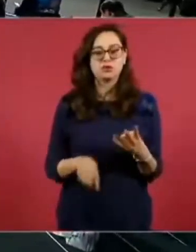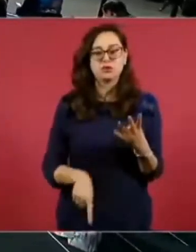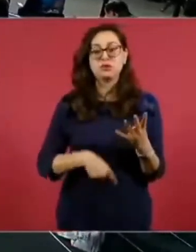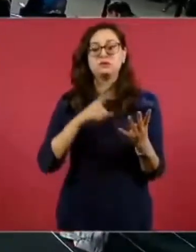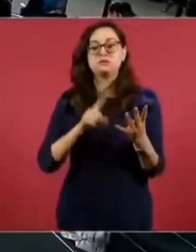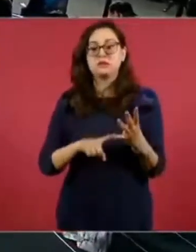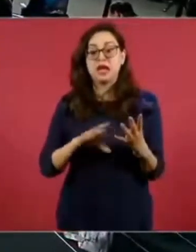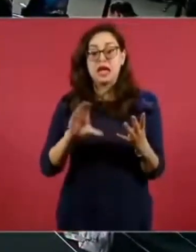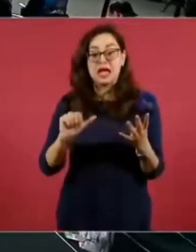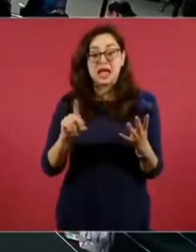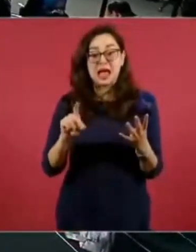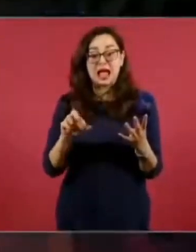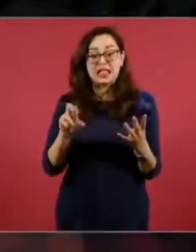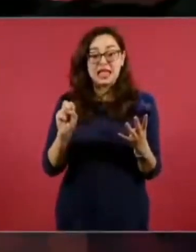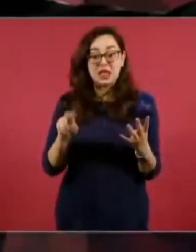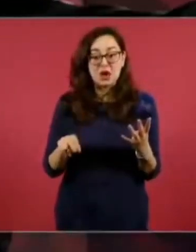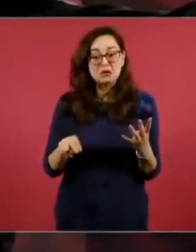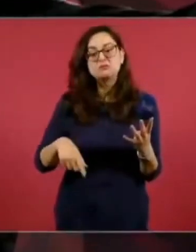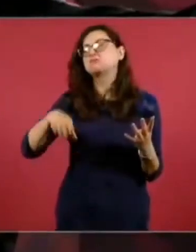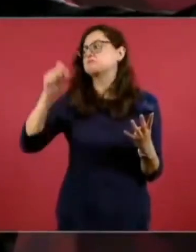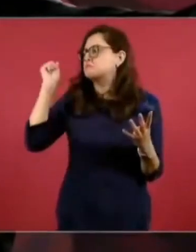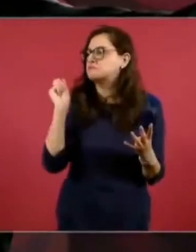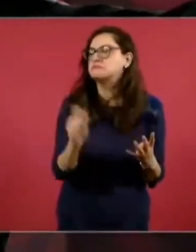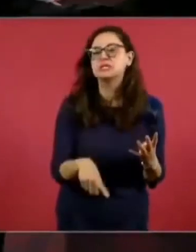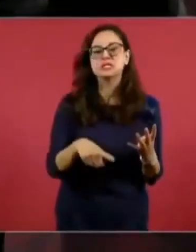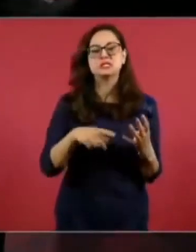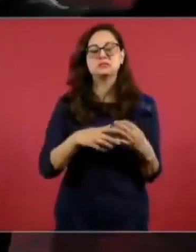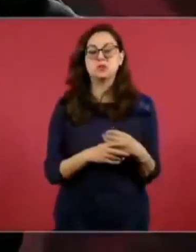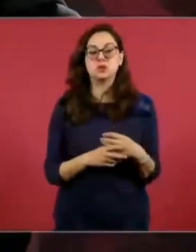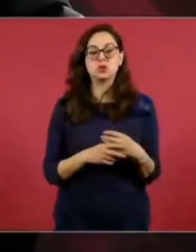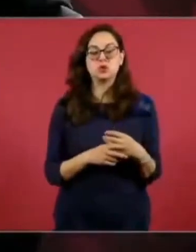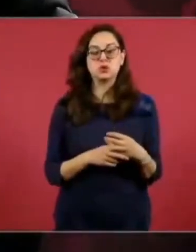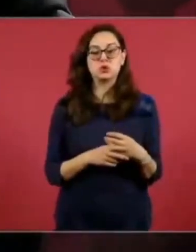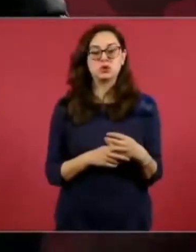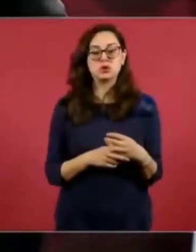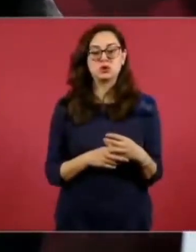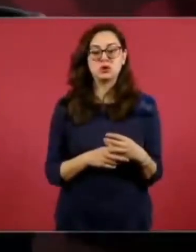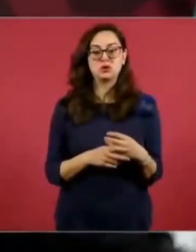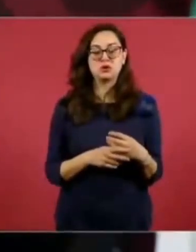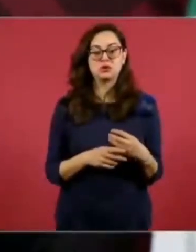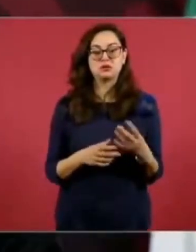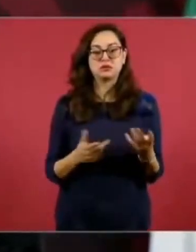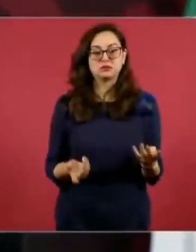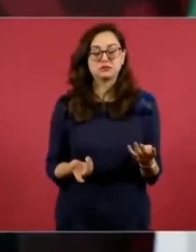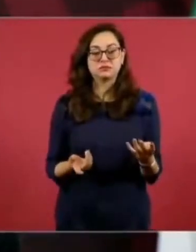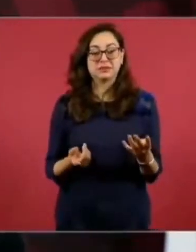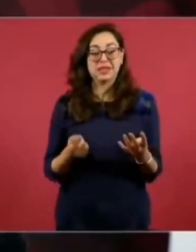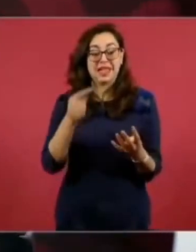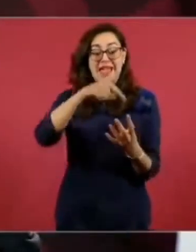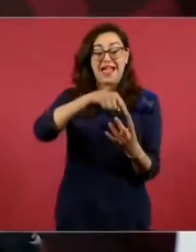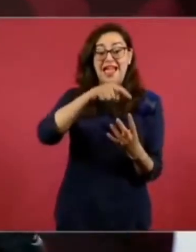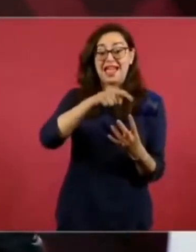Calderón, lo mismo. Los que estuvieron en Hacienda con Salinas